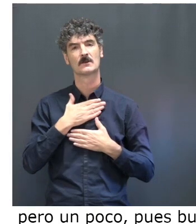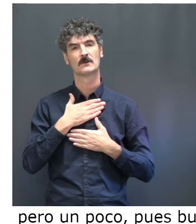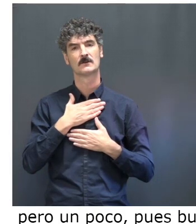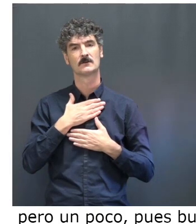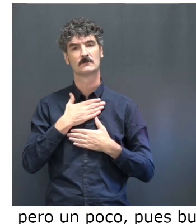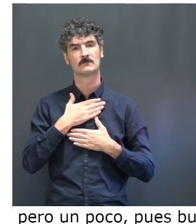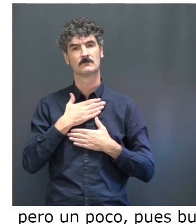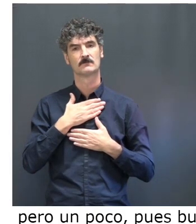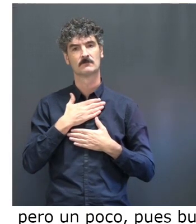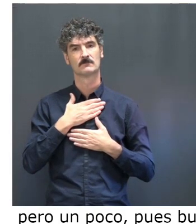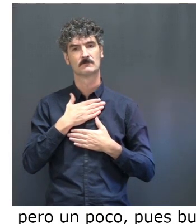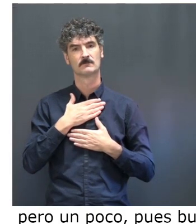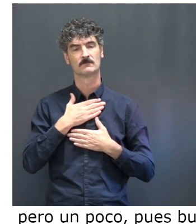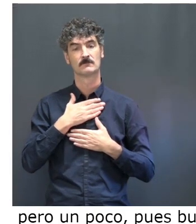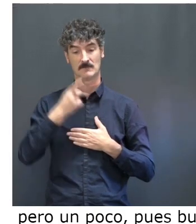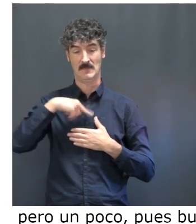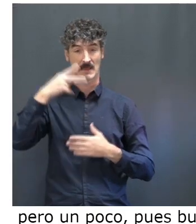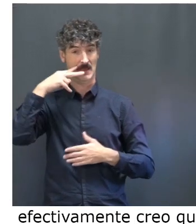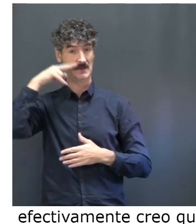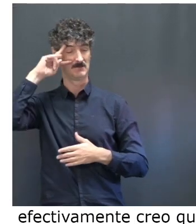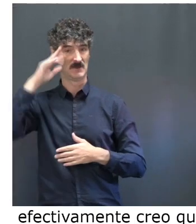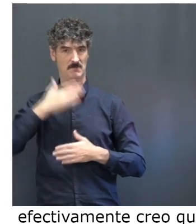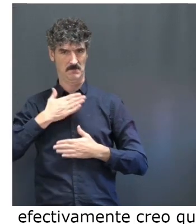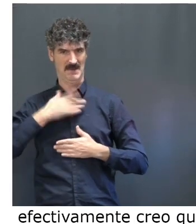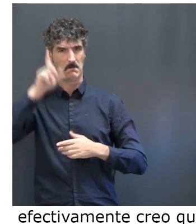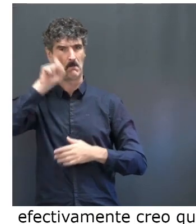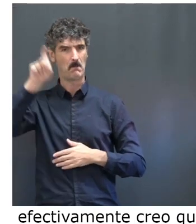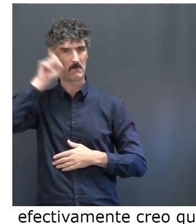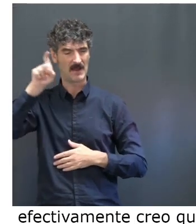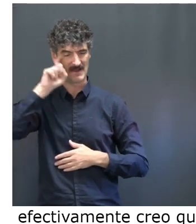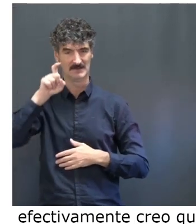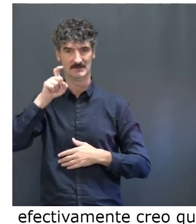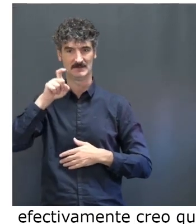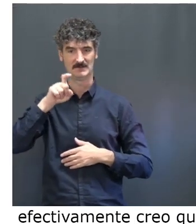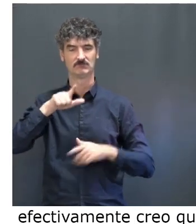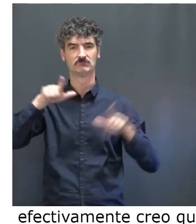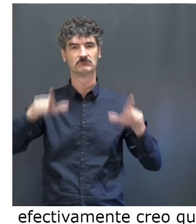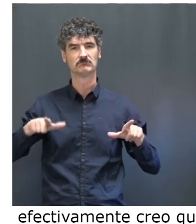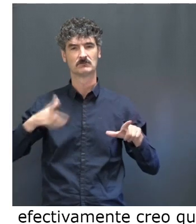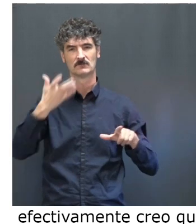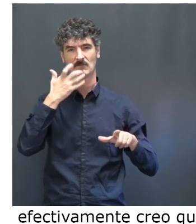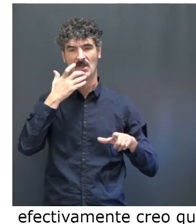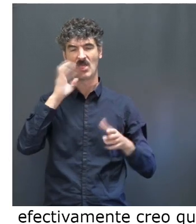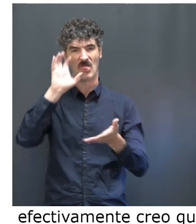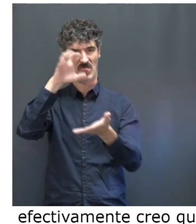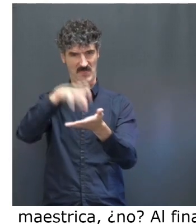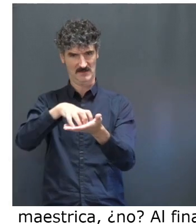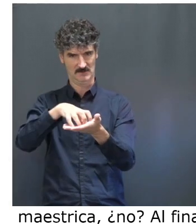a mi esto de maestrica, ¿no? Al final la experiencia de maestra, de toma tierra, que suelo decir yo, de estar en los centros.